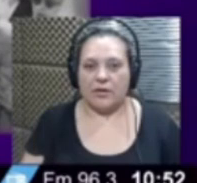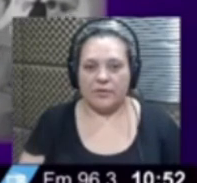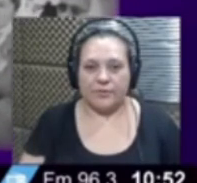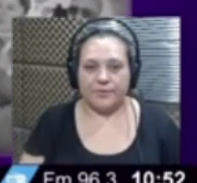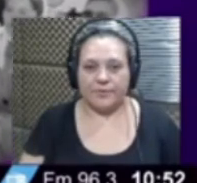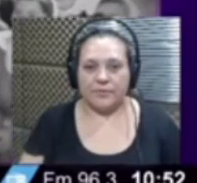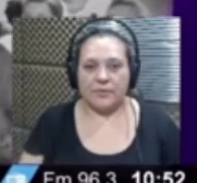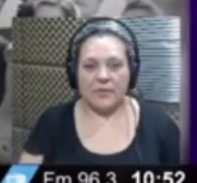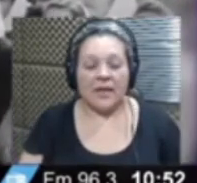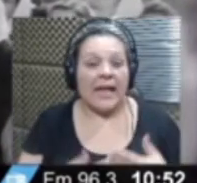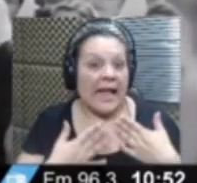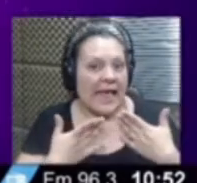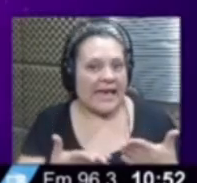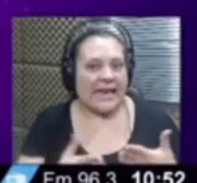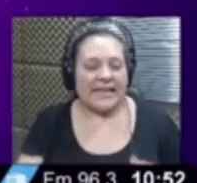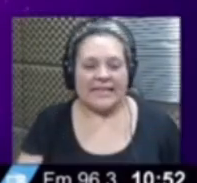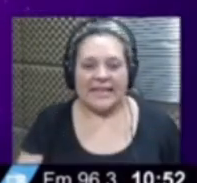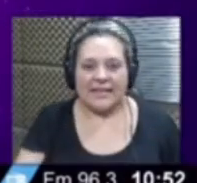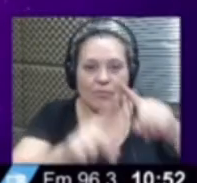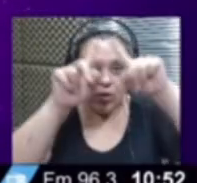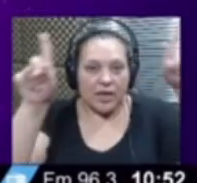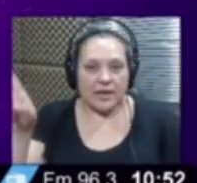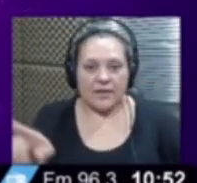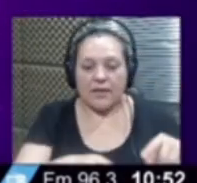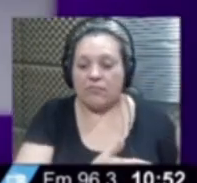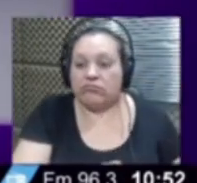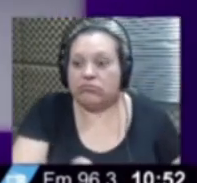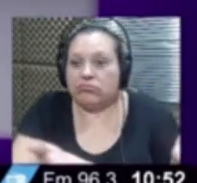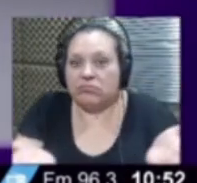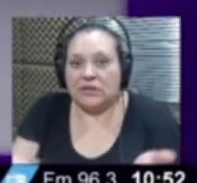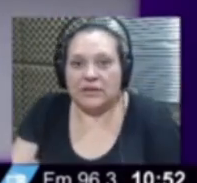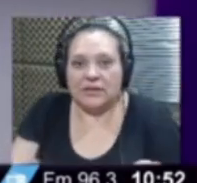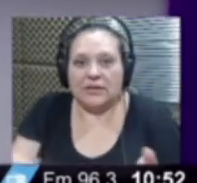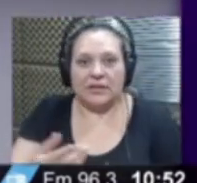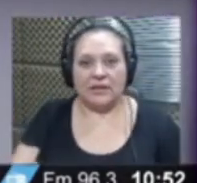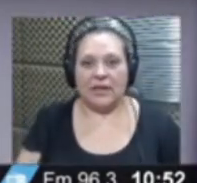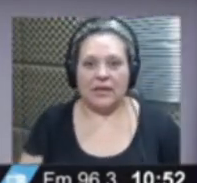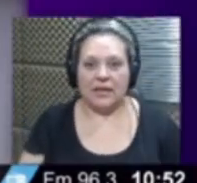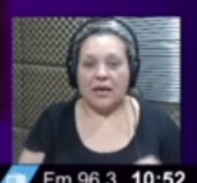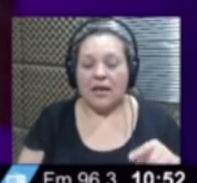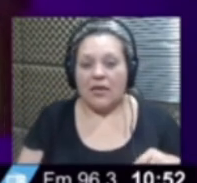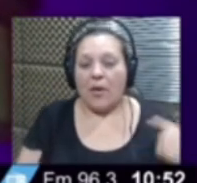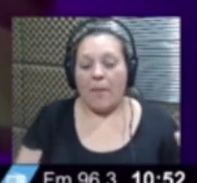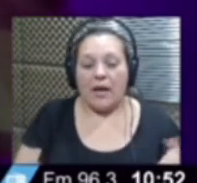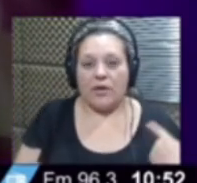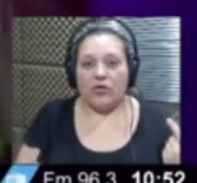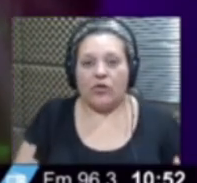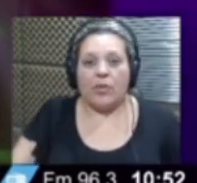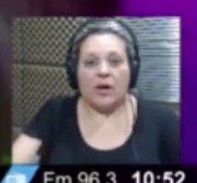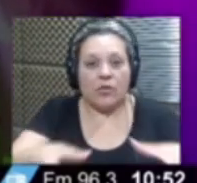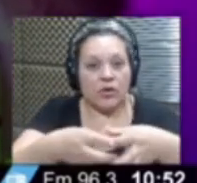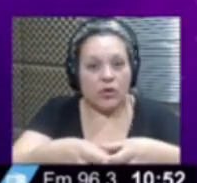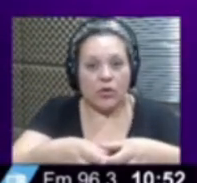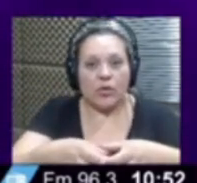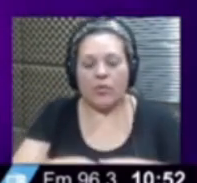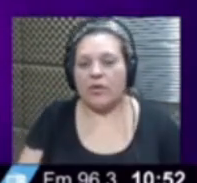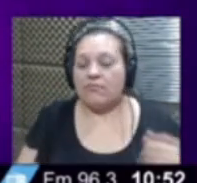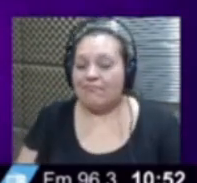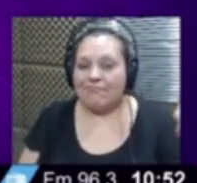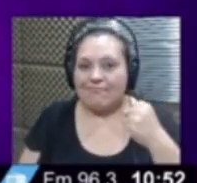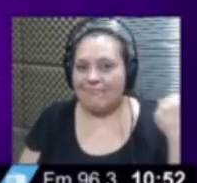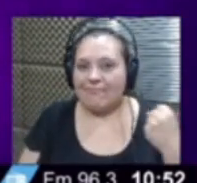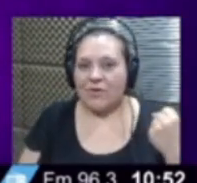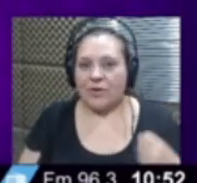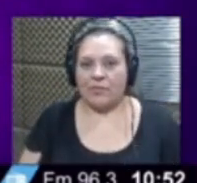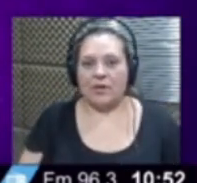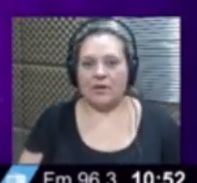agradecida por tenernos en consideración y abrirnos sus puertas para lo que nosotros podamos necesitar,